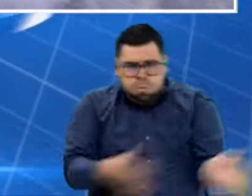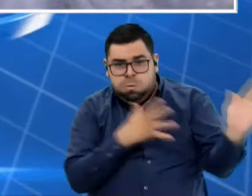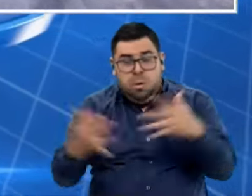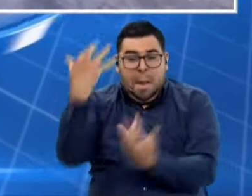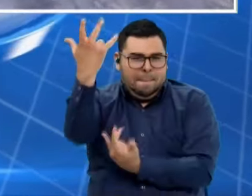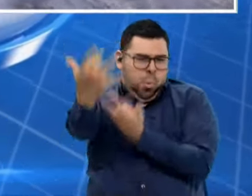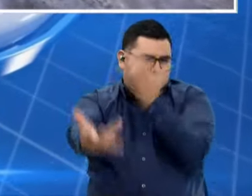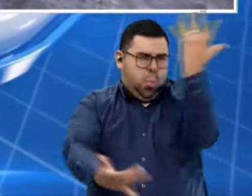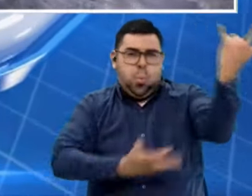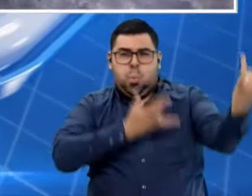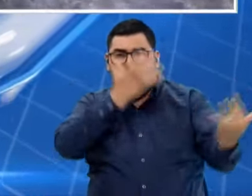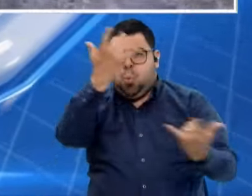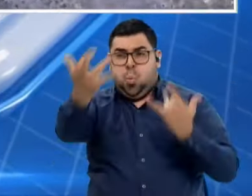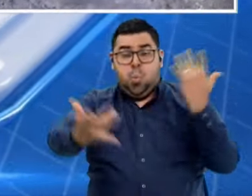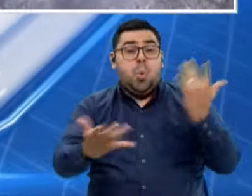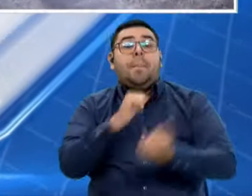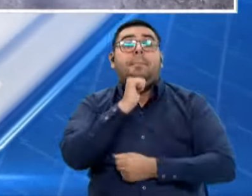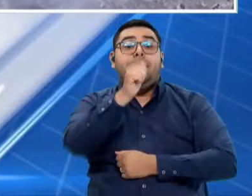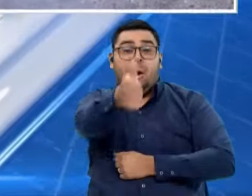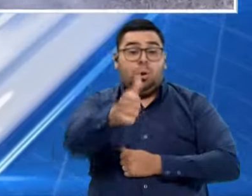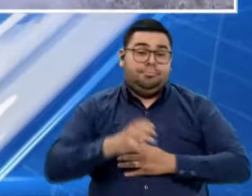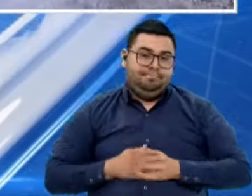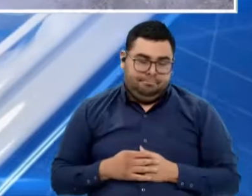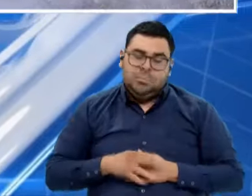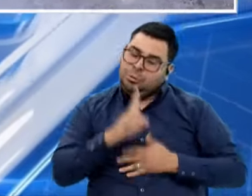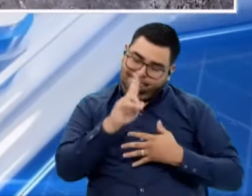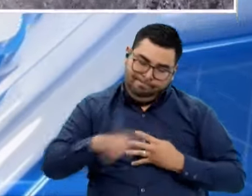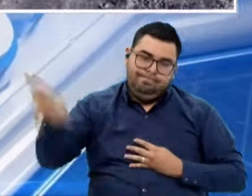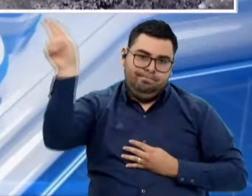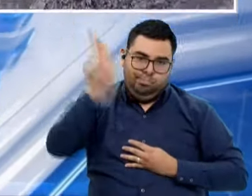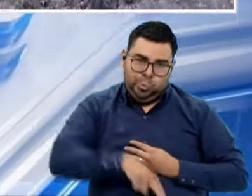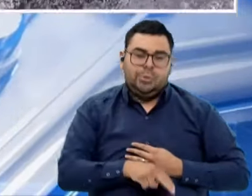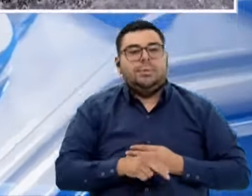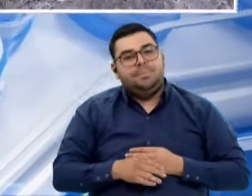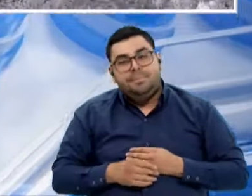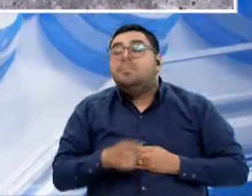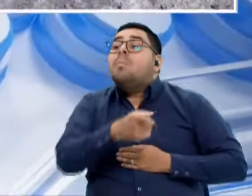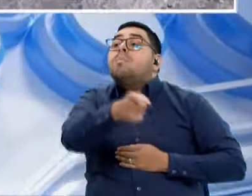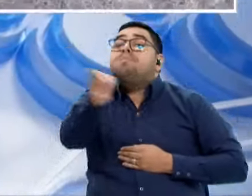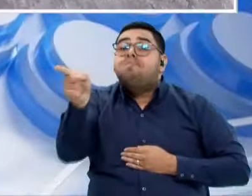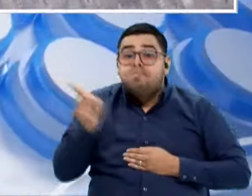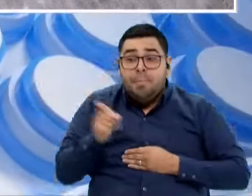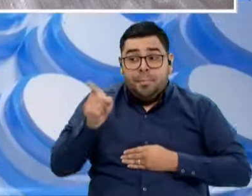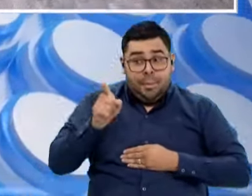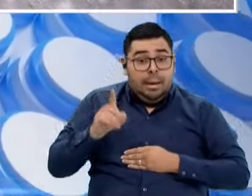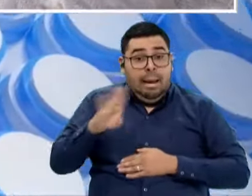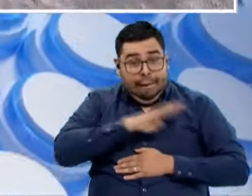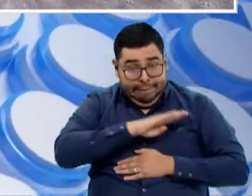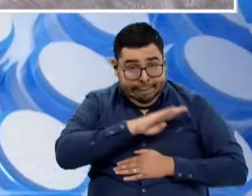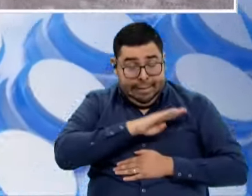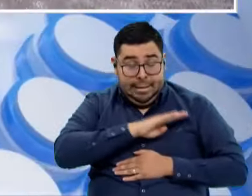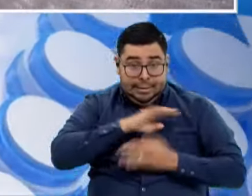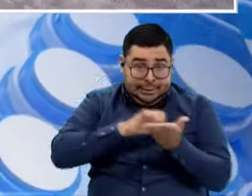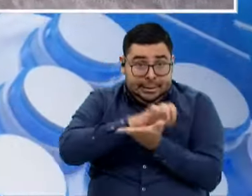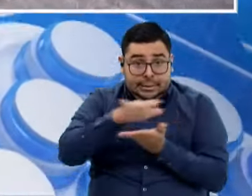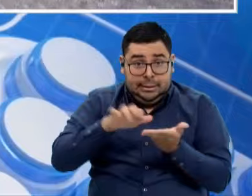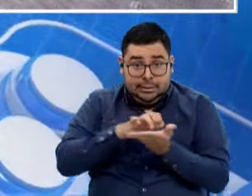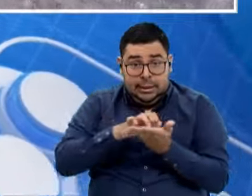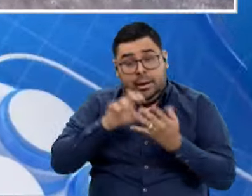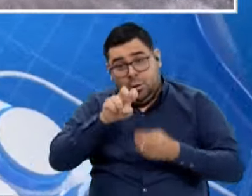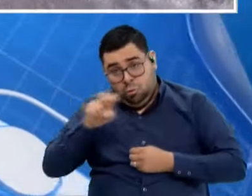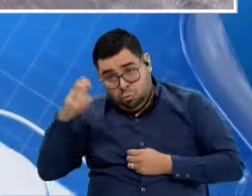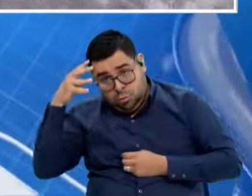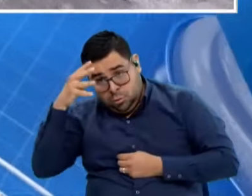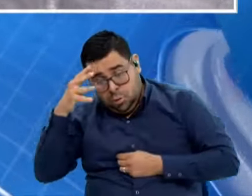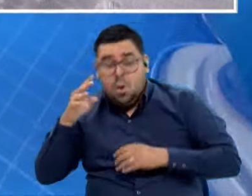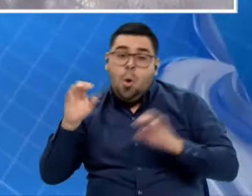podemos generar una catástrofe mayor. Entonces eso se tiene que prohibir e invito a los alcaldes no solamente el departamento de Santander y Norte de Santander, sino de todo